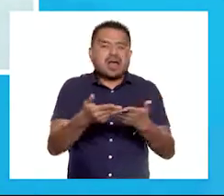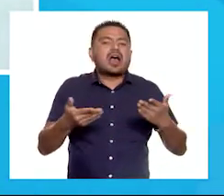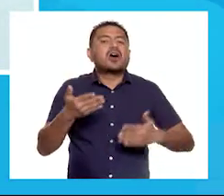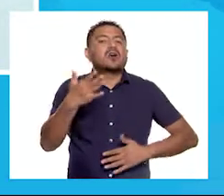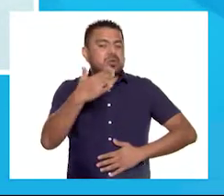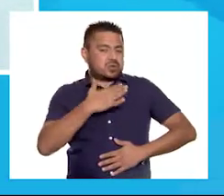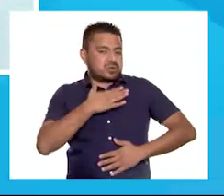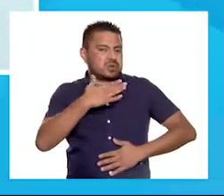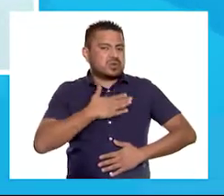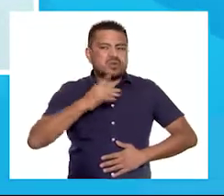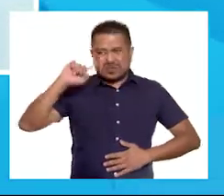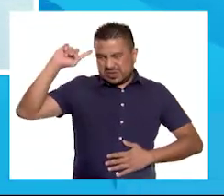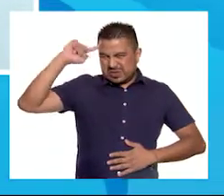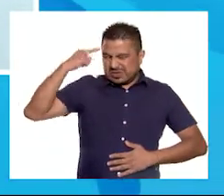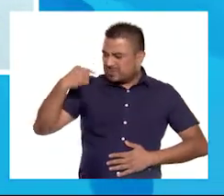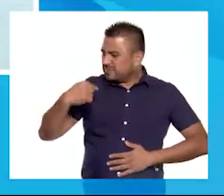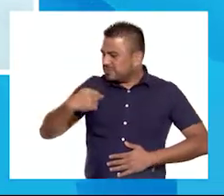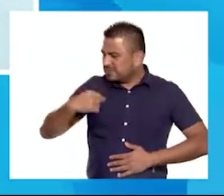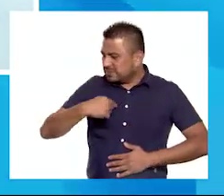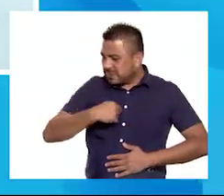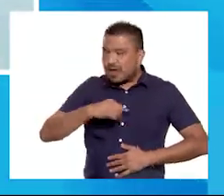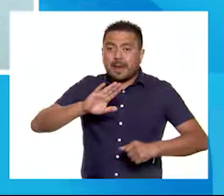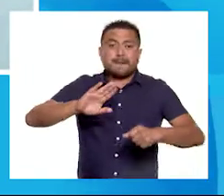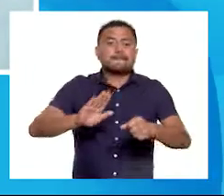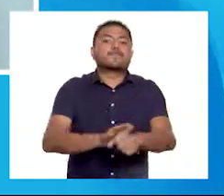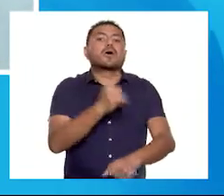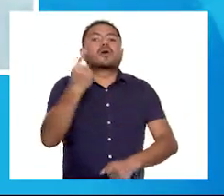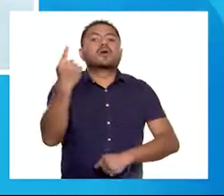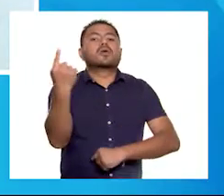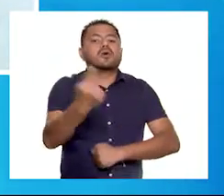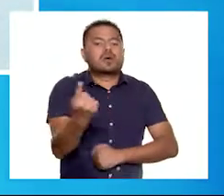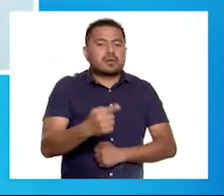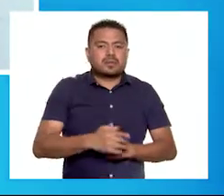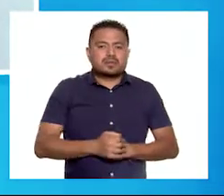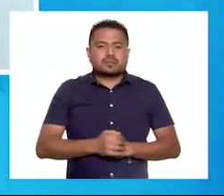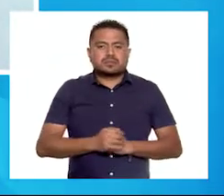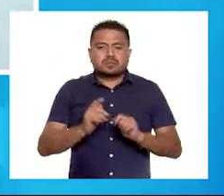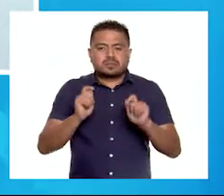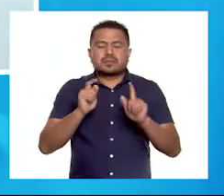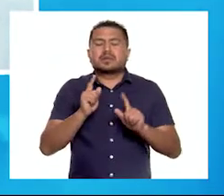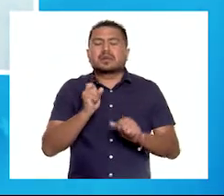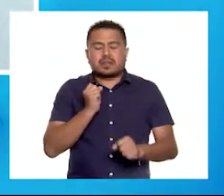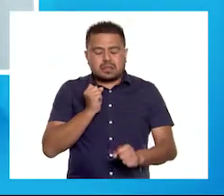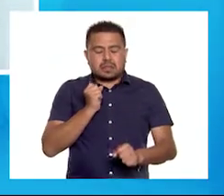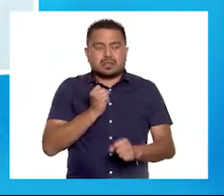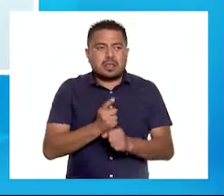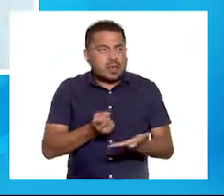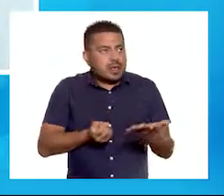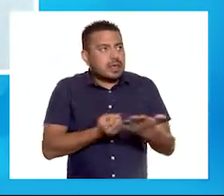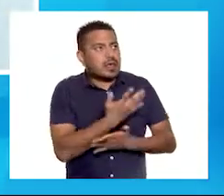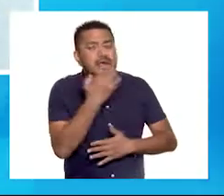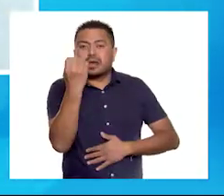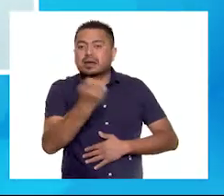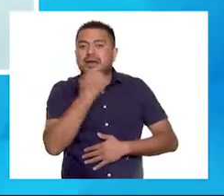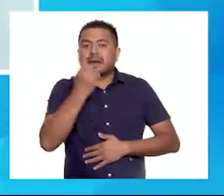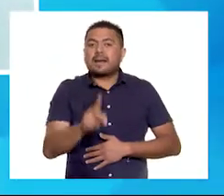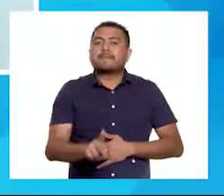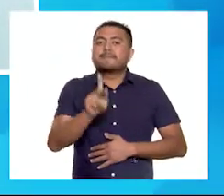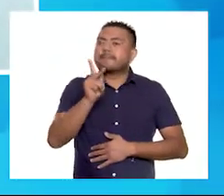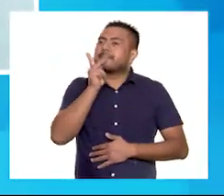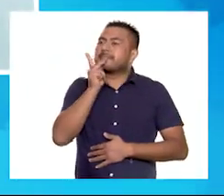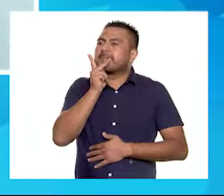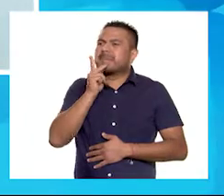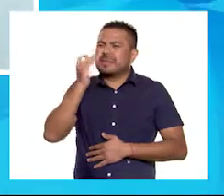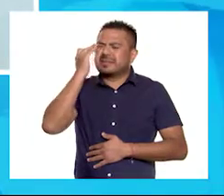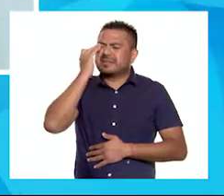se llenó de enojo fui yo. ¿Por qué? Nos paramos temprano para ir a la escuela. Pero mi papá